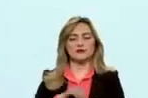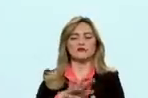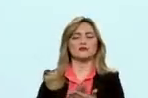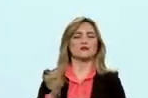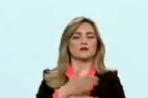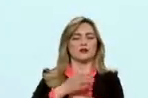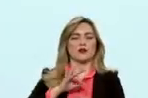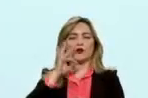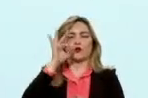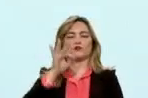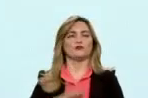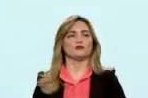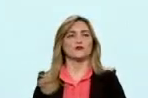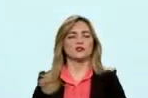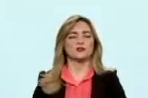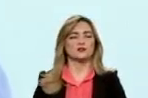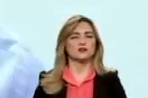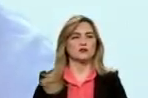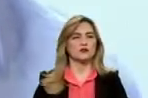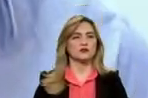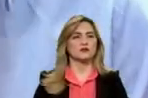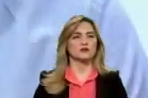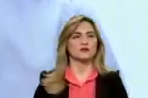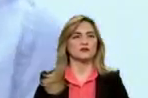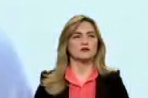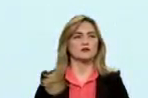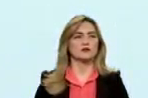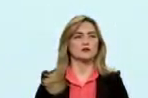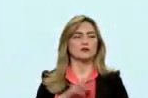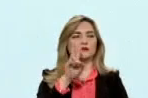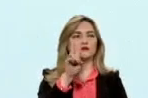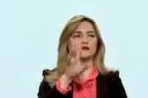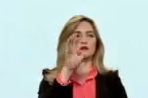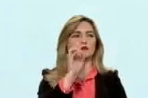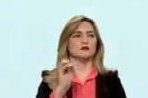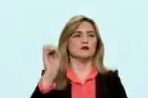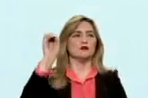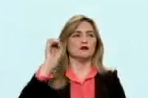de la pandemia? A ver, tenemos básicamente la medida es la siguiente. El 20%